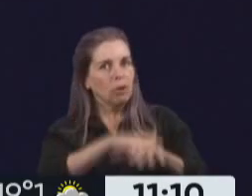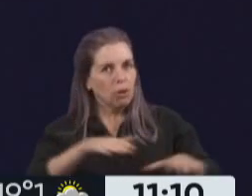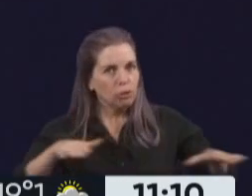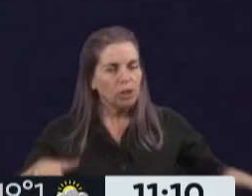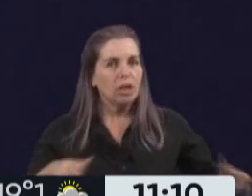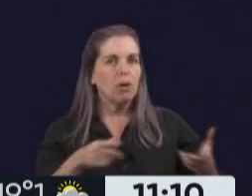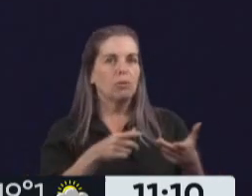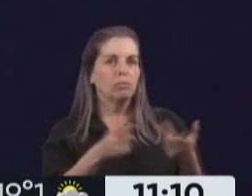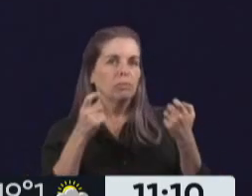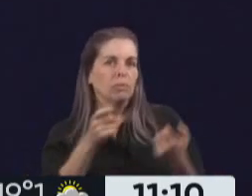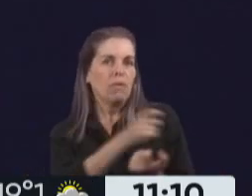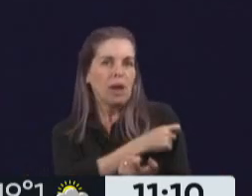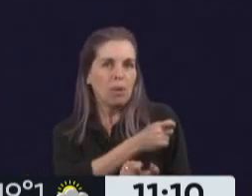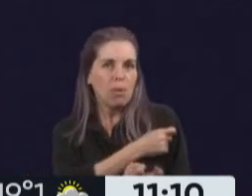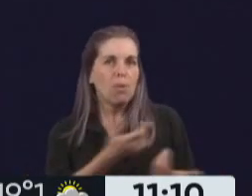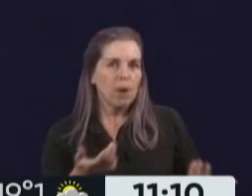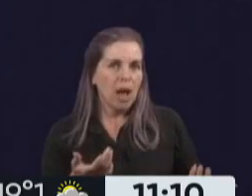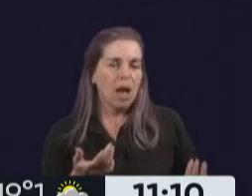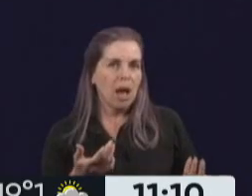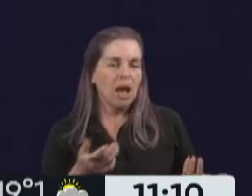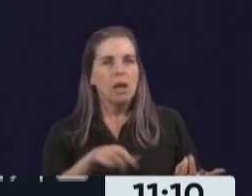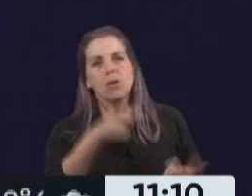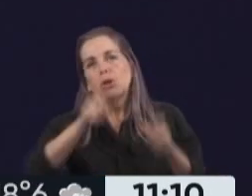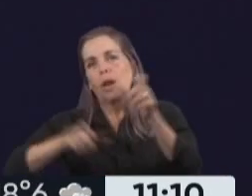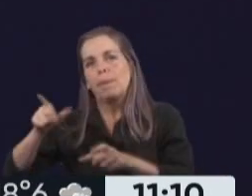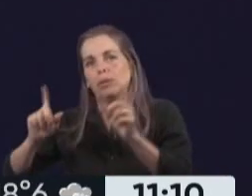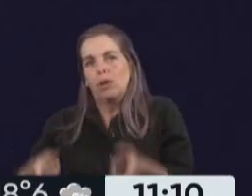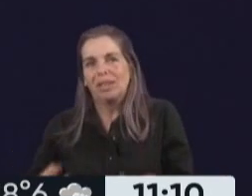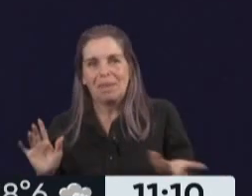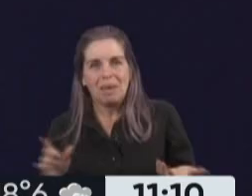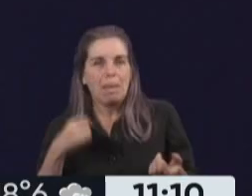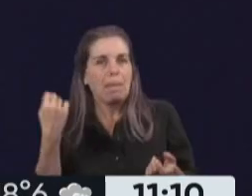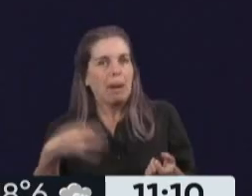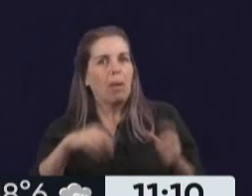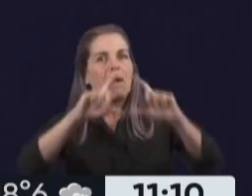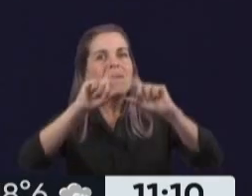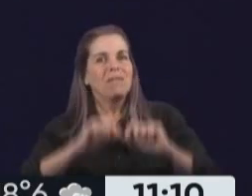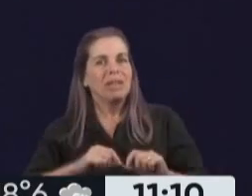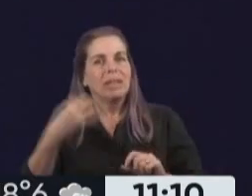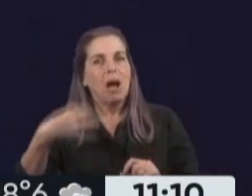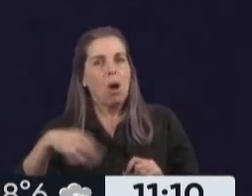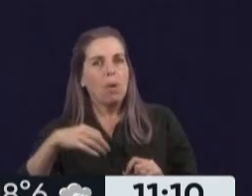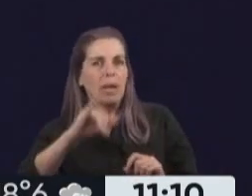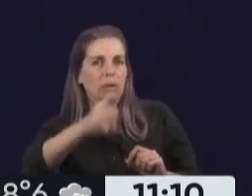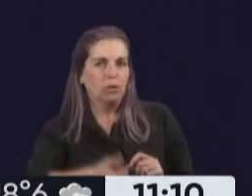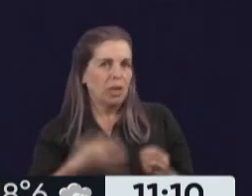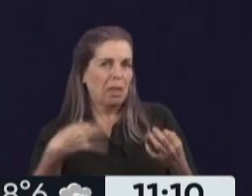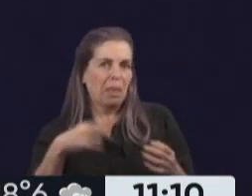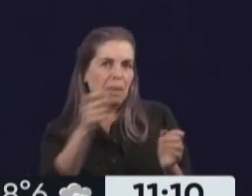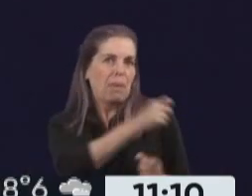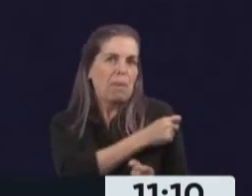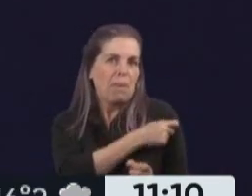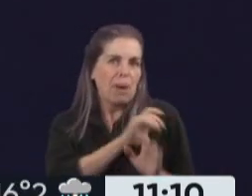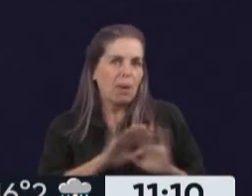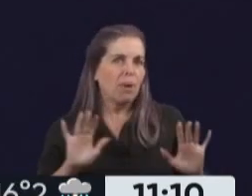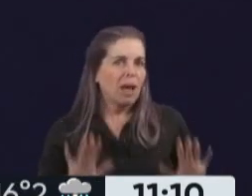riesgo y los que no, pero los que están dentro del calendario de vacunación, que no lo hagan. Pero no más que eso, y